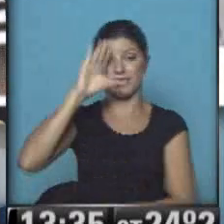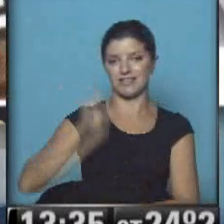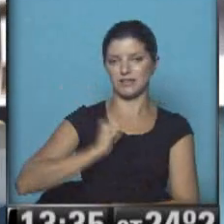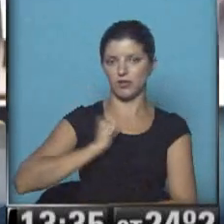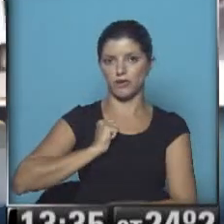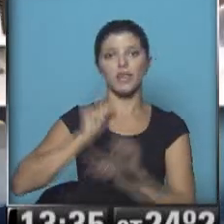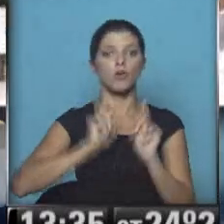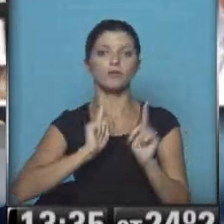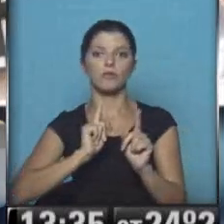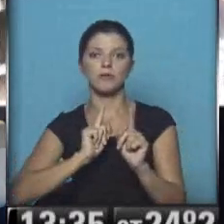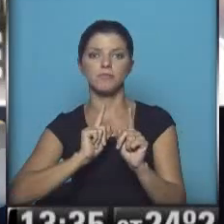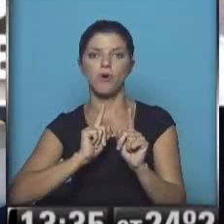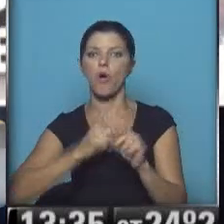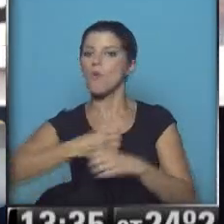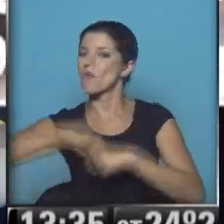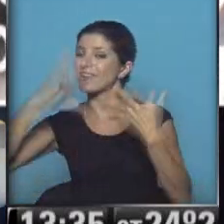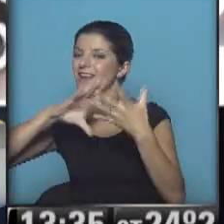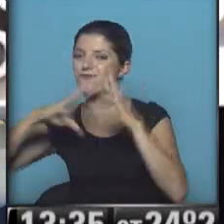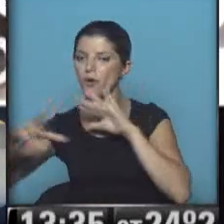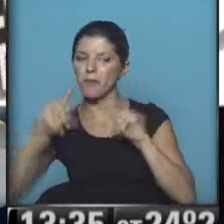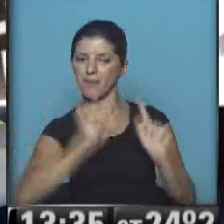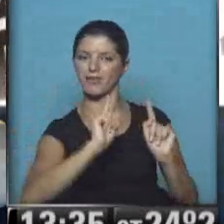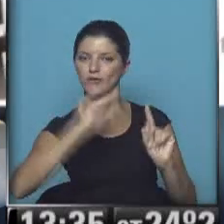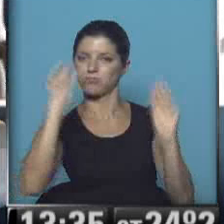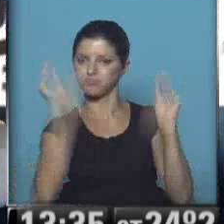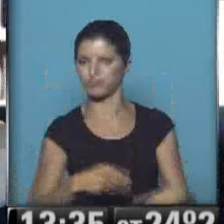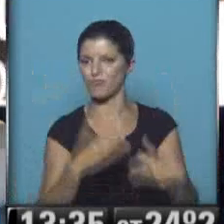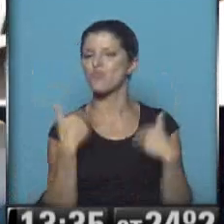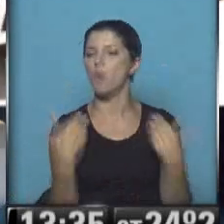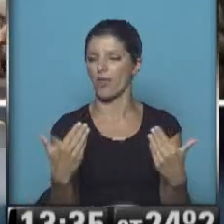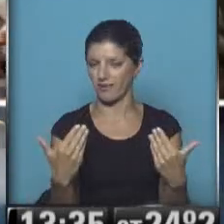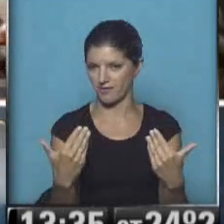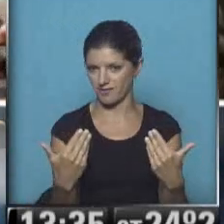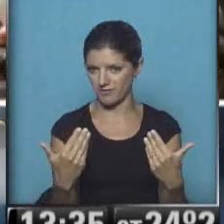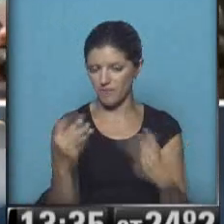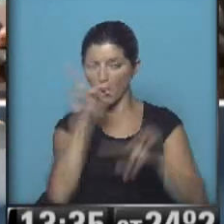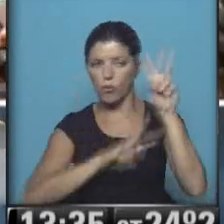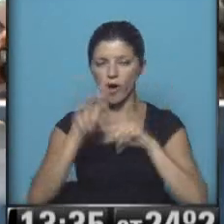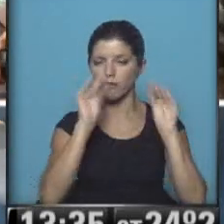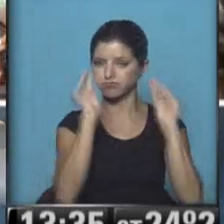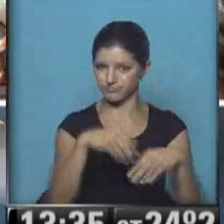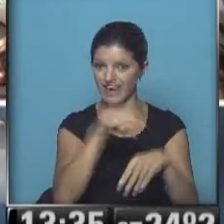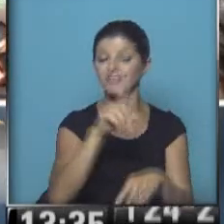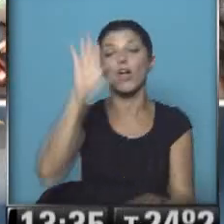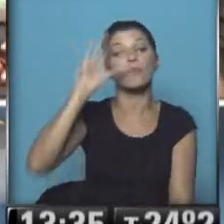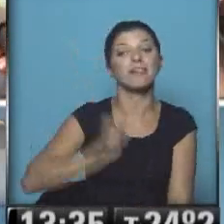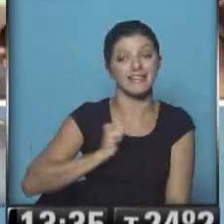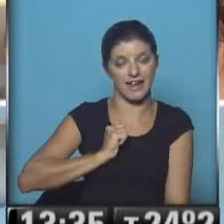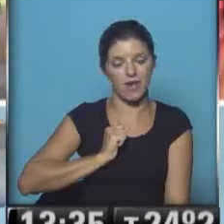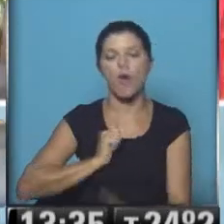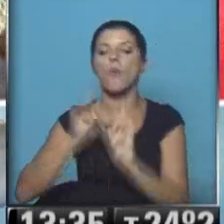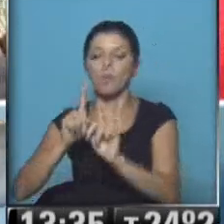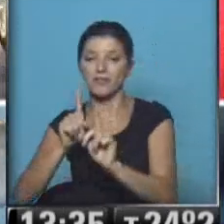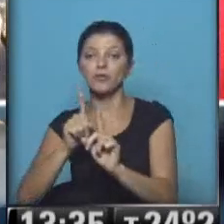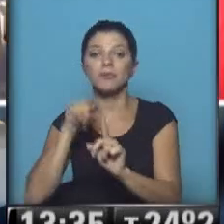dictadura es legítimo cualquier vía para alzarse Y tratar de derrocarla por esto lo llevan